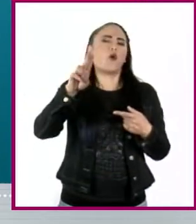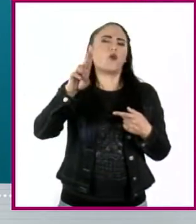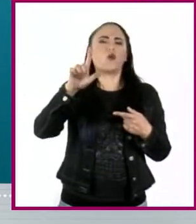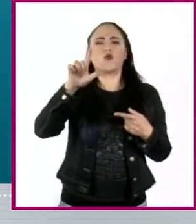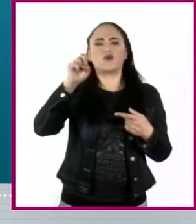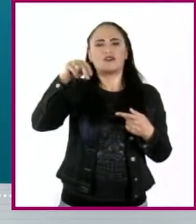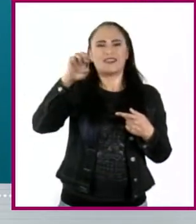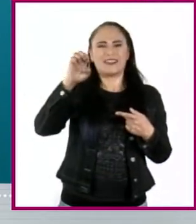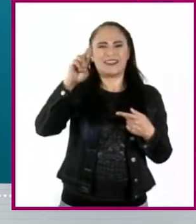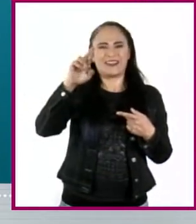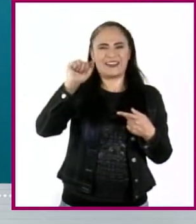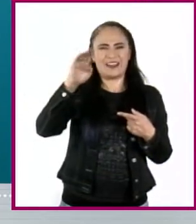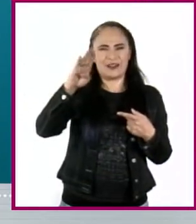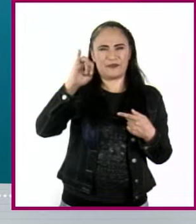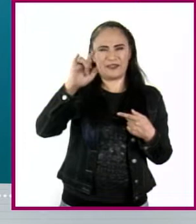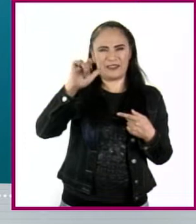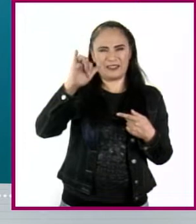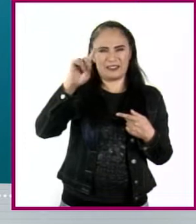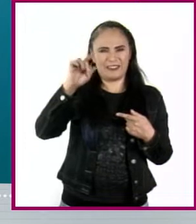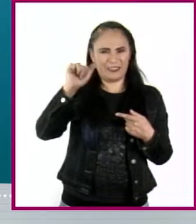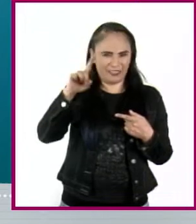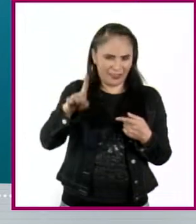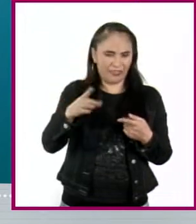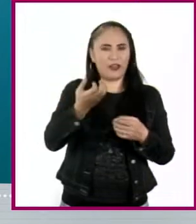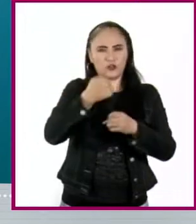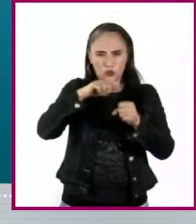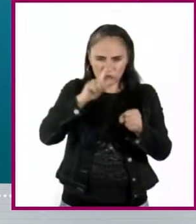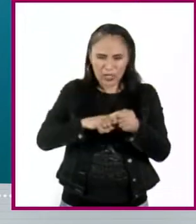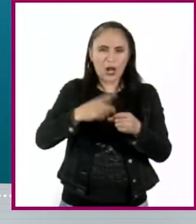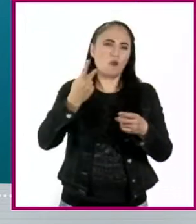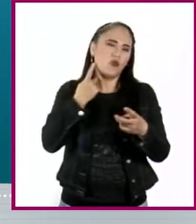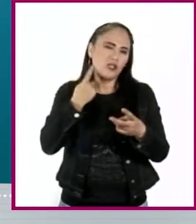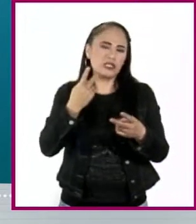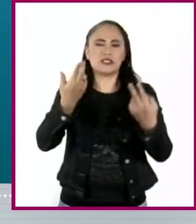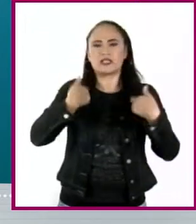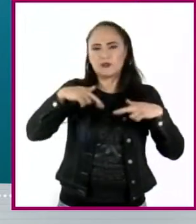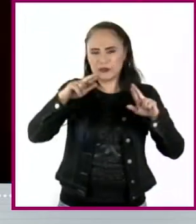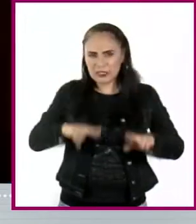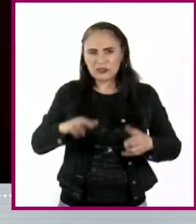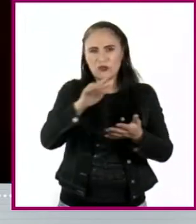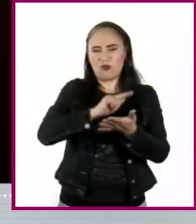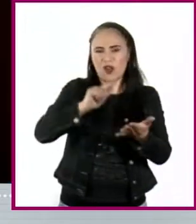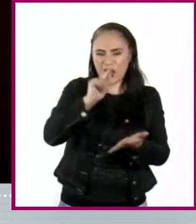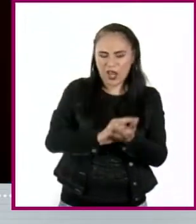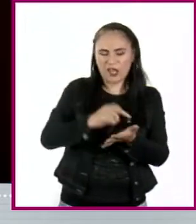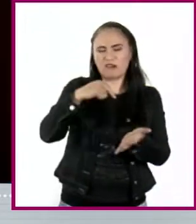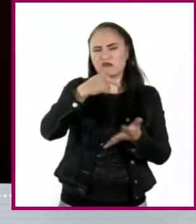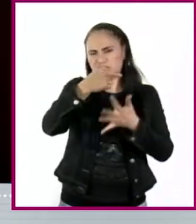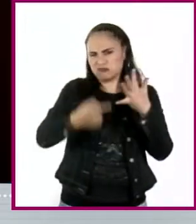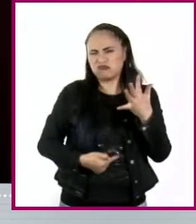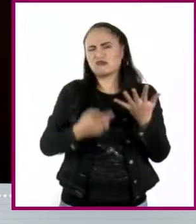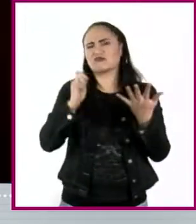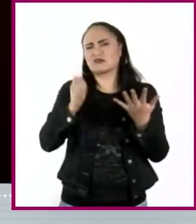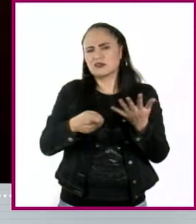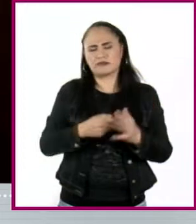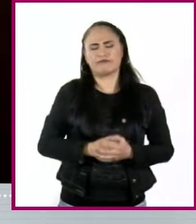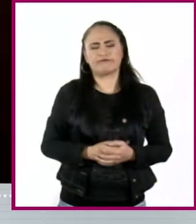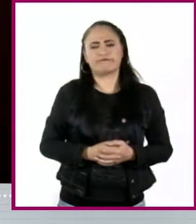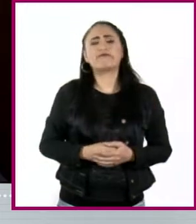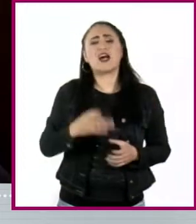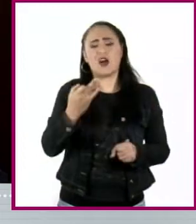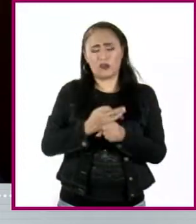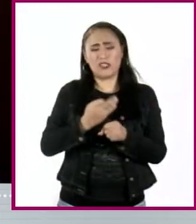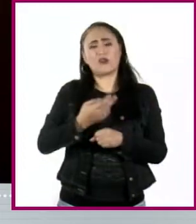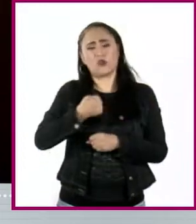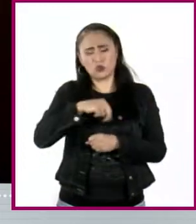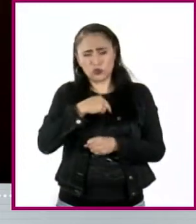los impactos económicos en la vida política y de representación y en la legislación? Tenemos un gran reto como sociedad,